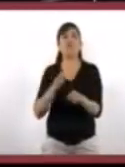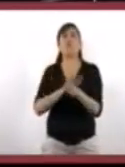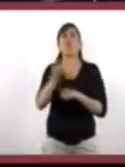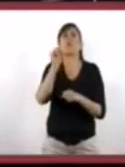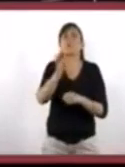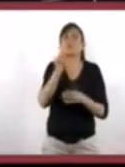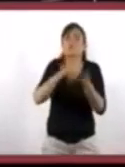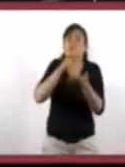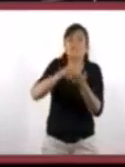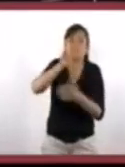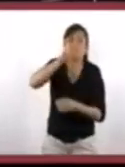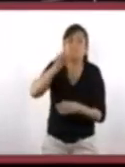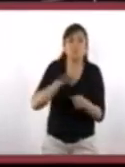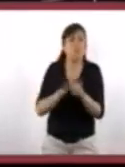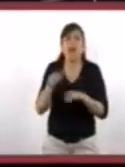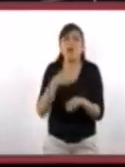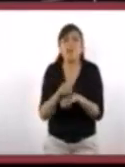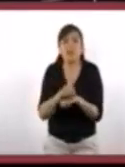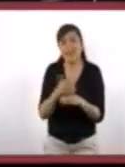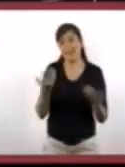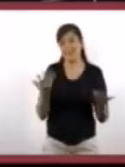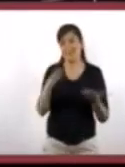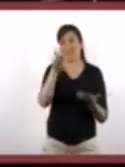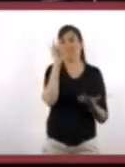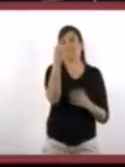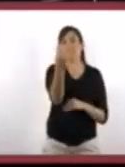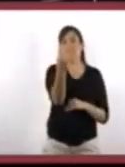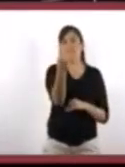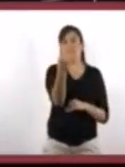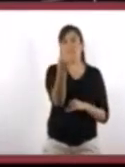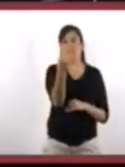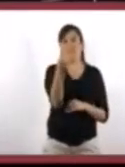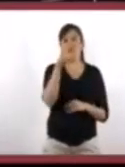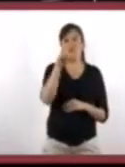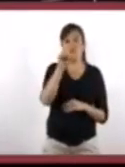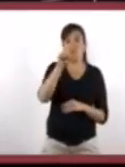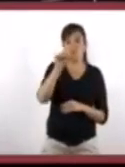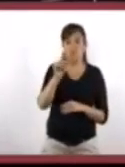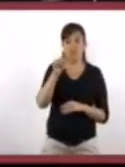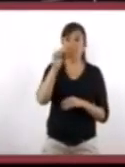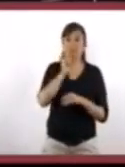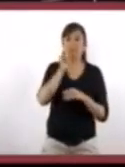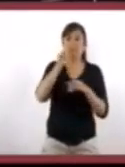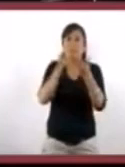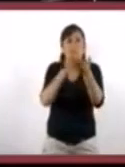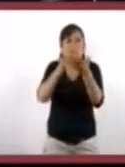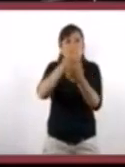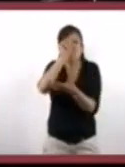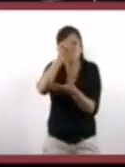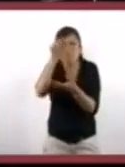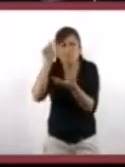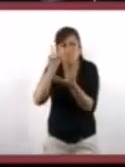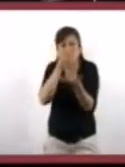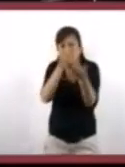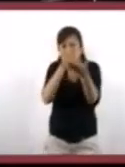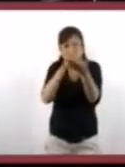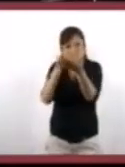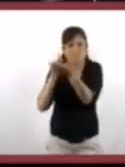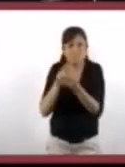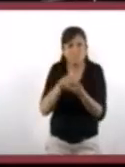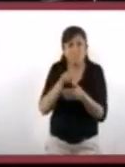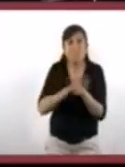el dato más común que aparece más frecuentemente es el 1. Entonces, la moda, el número más común, el número más